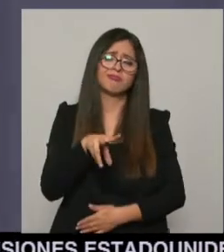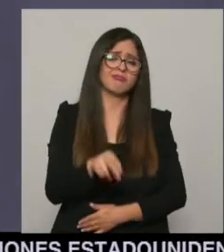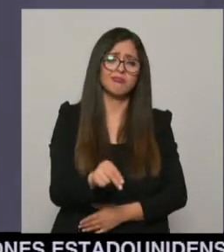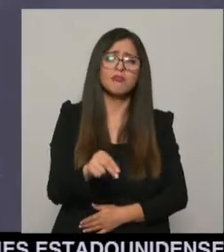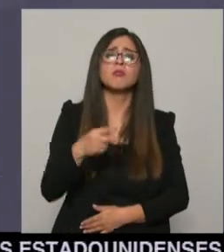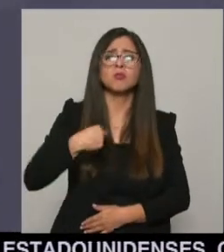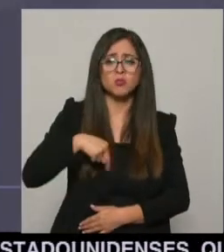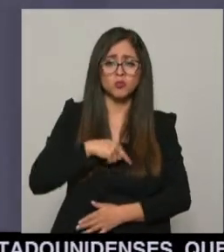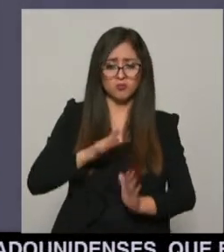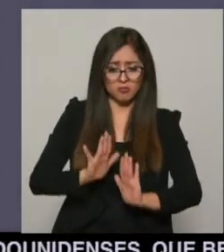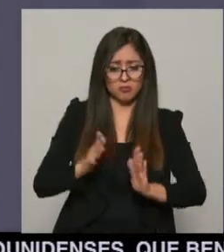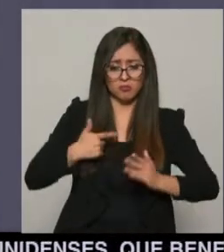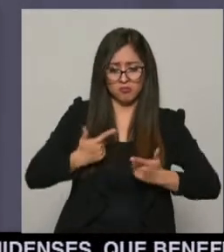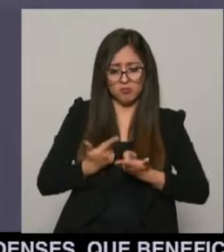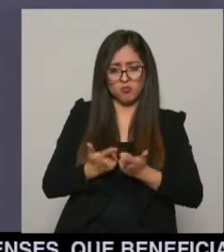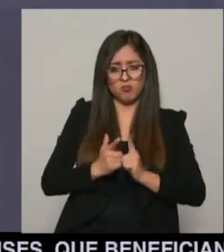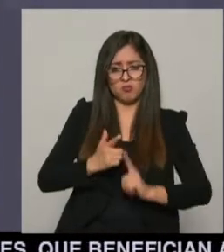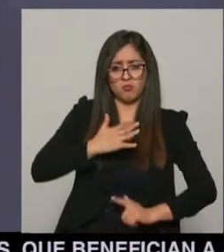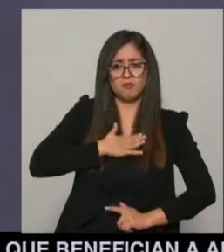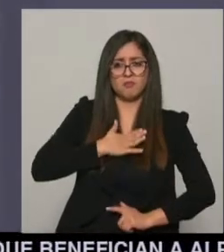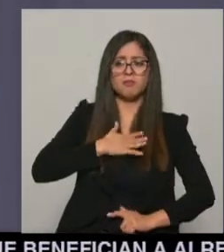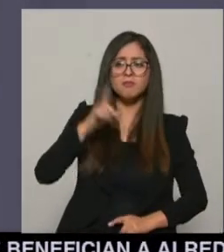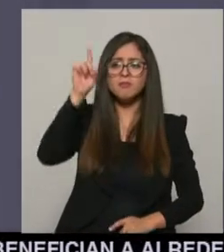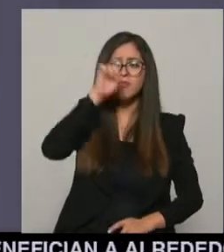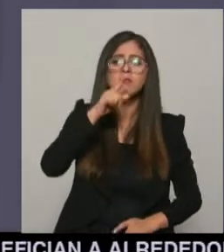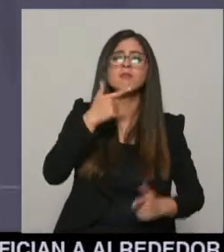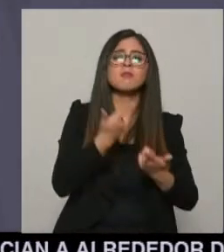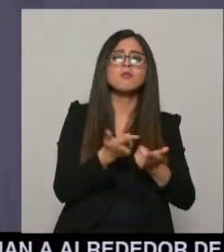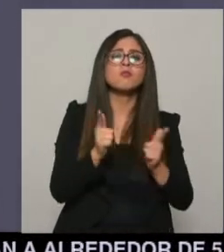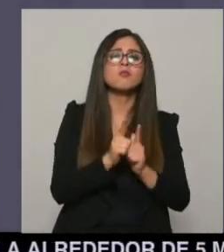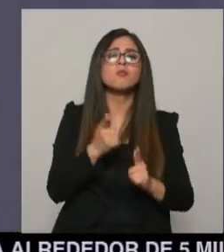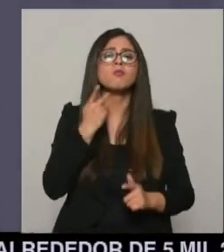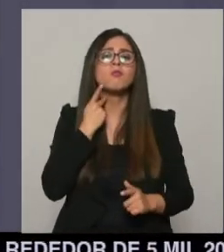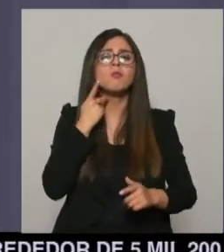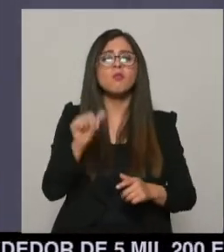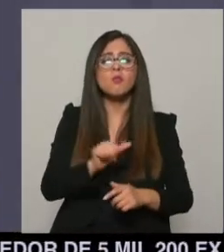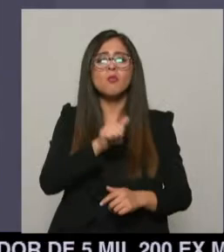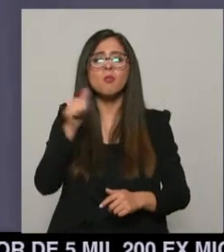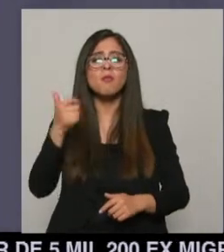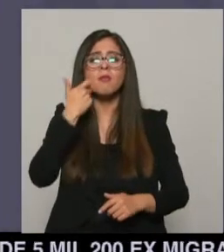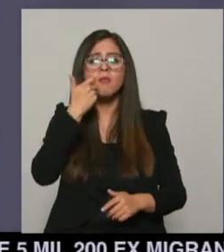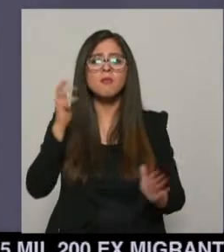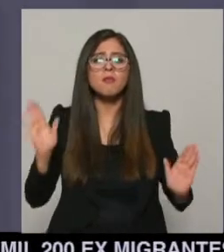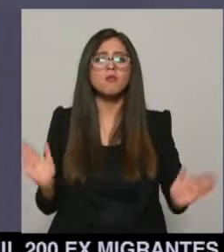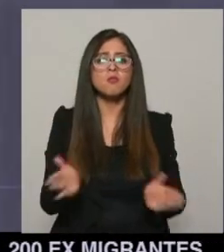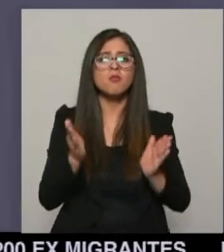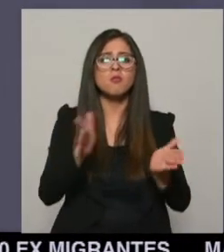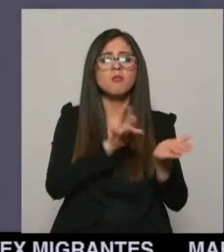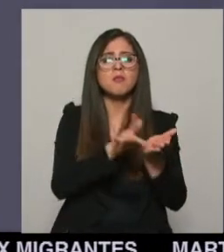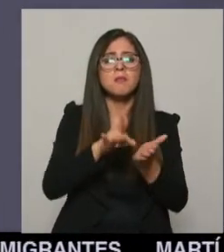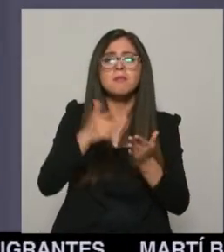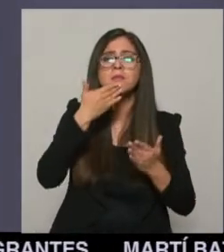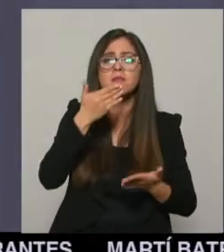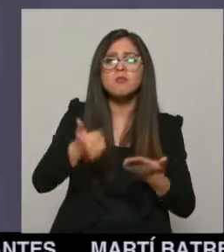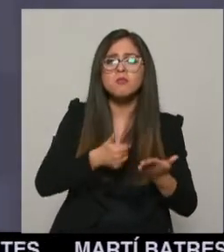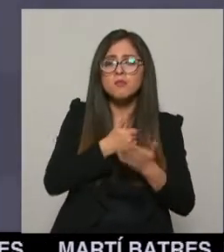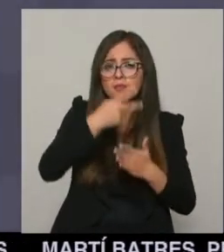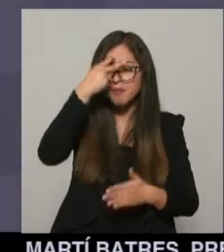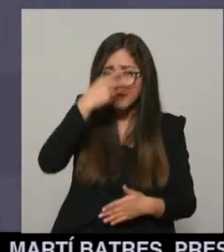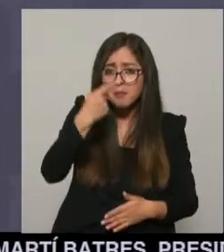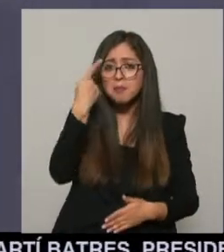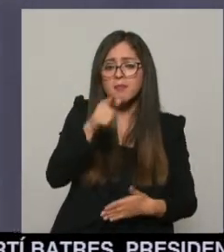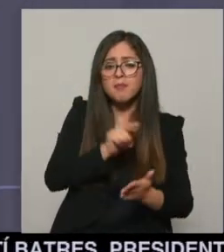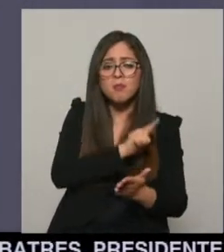por lo menos en el caso nuestro, en el caso mío, pues una oposición que quiere construir, que quiere que le vaya bien a la ciudad. Pero en todas esas leyes, en prácticamente todas,